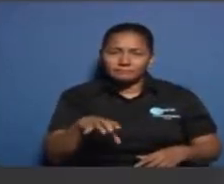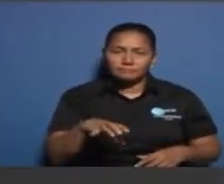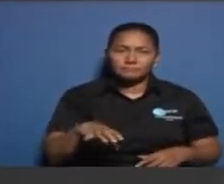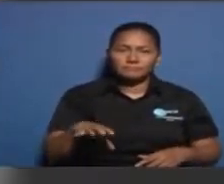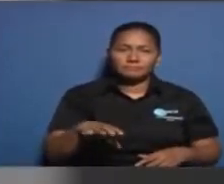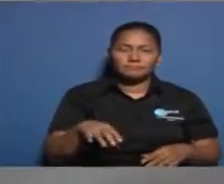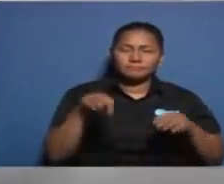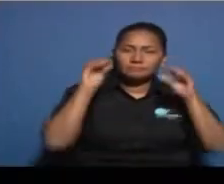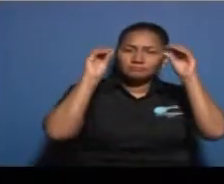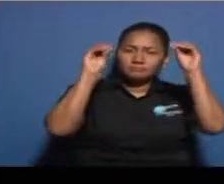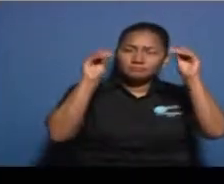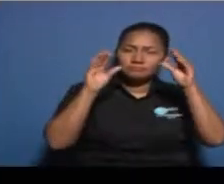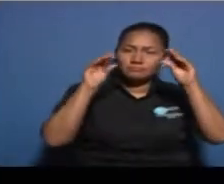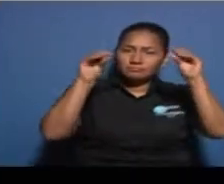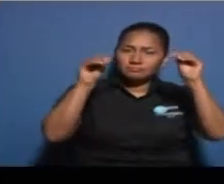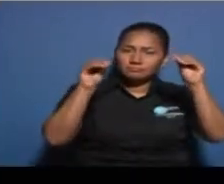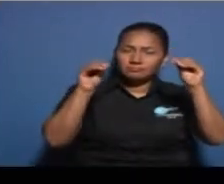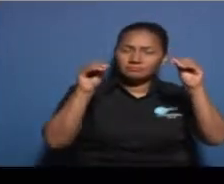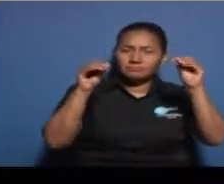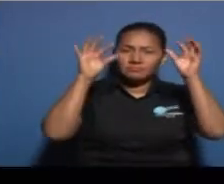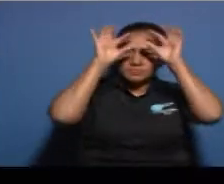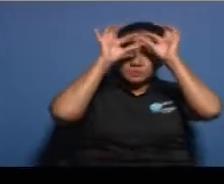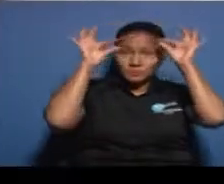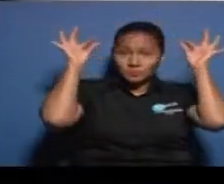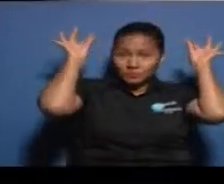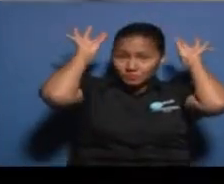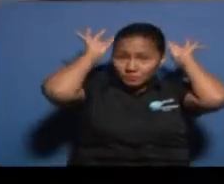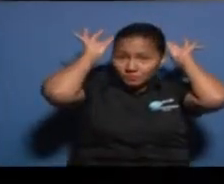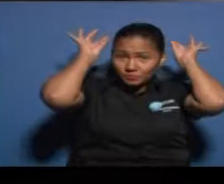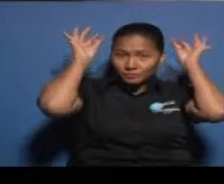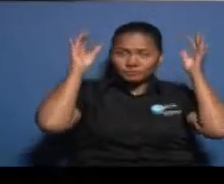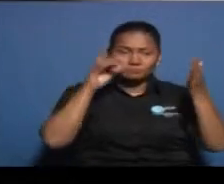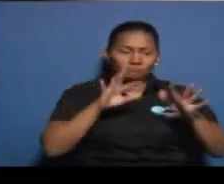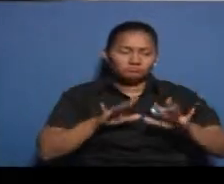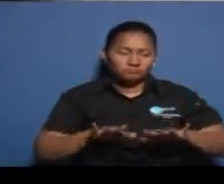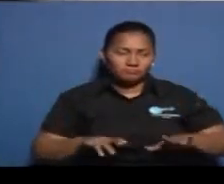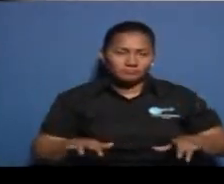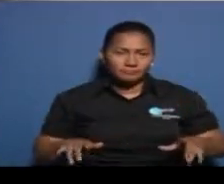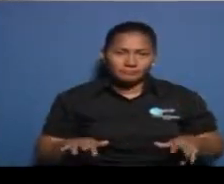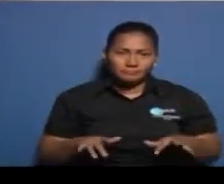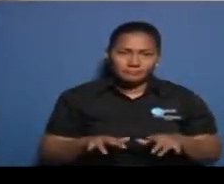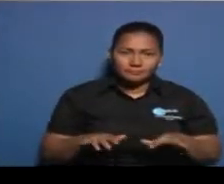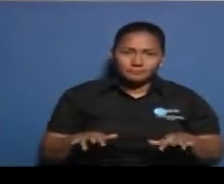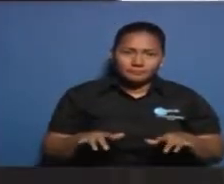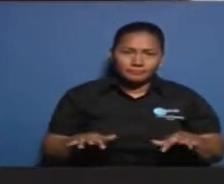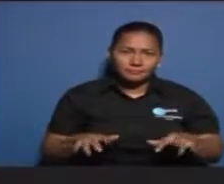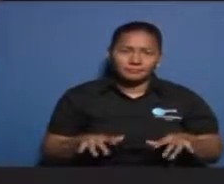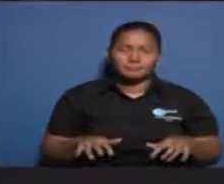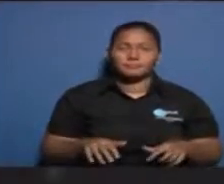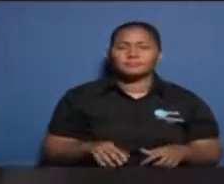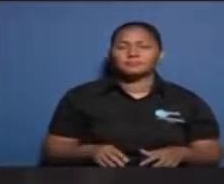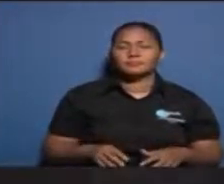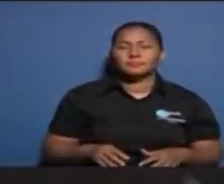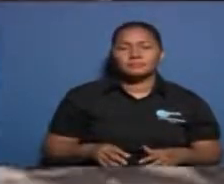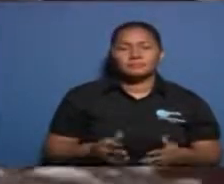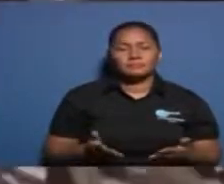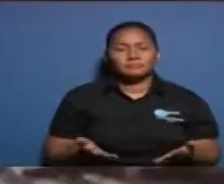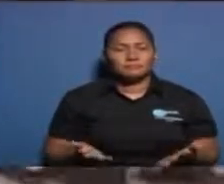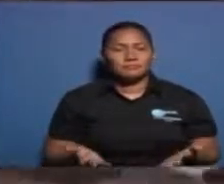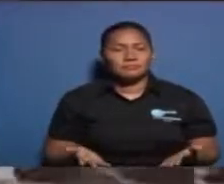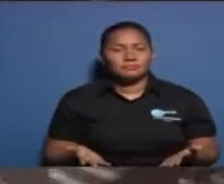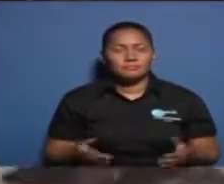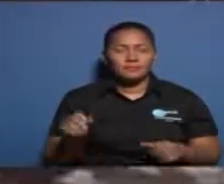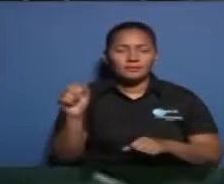docencia enfermería secretariado etcétera entonces todavía por esta